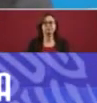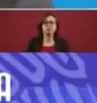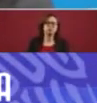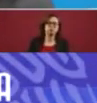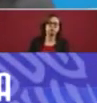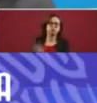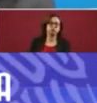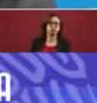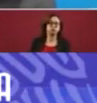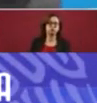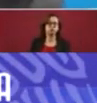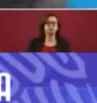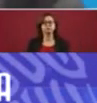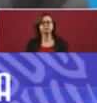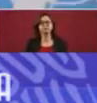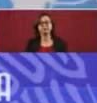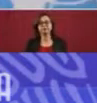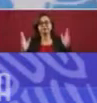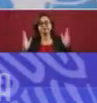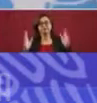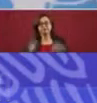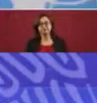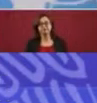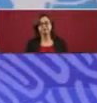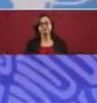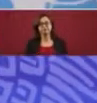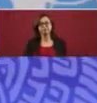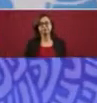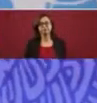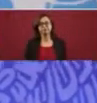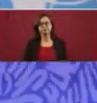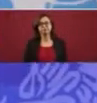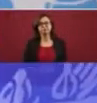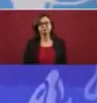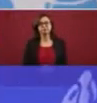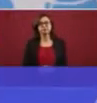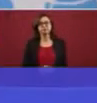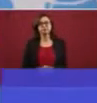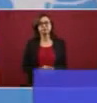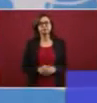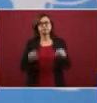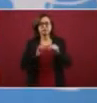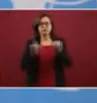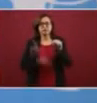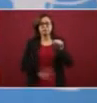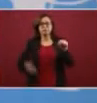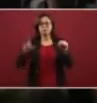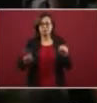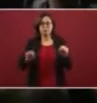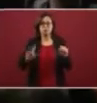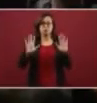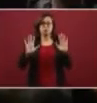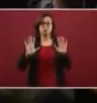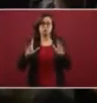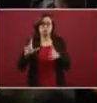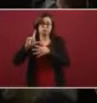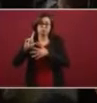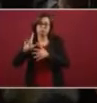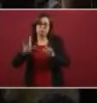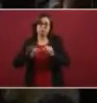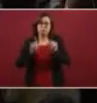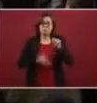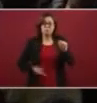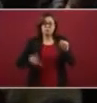opresión. Bueno, eso para el caso de México, cuando menos,